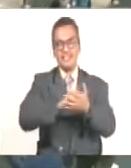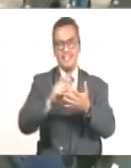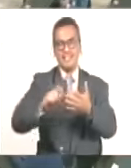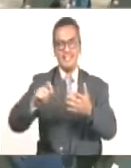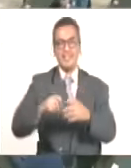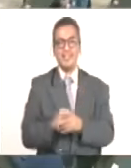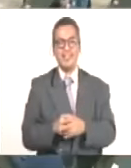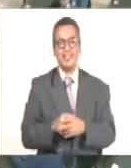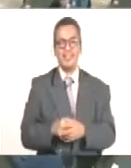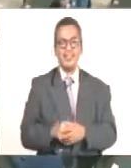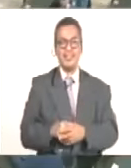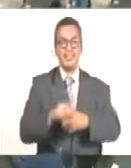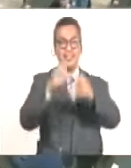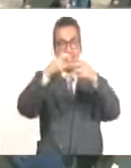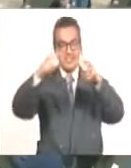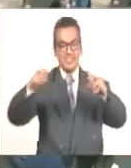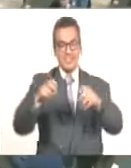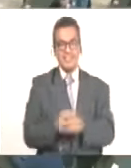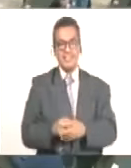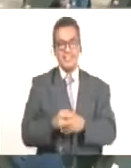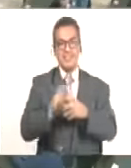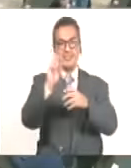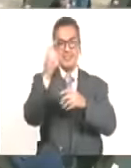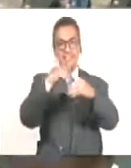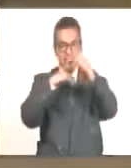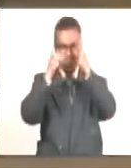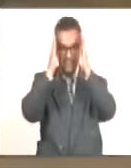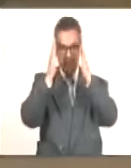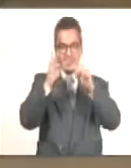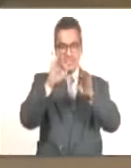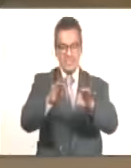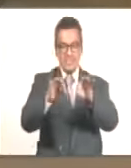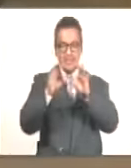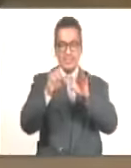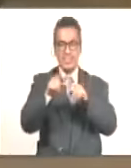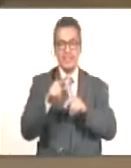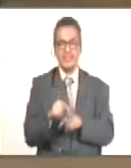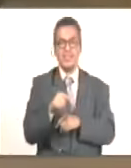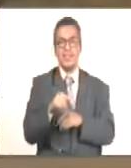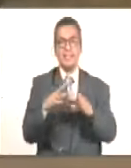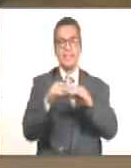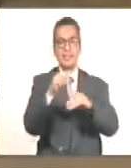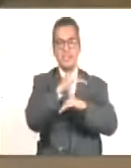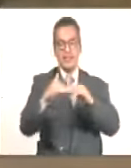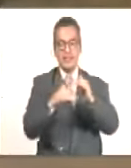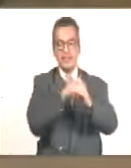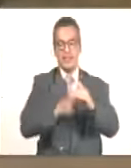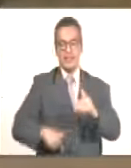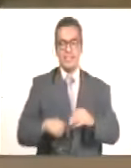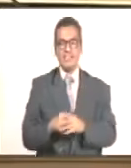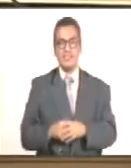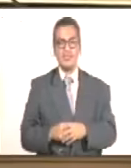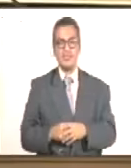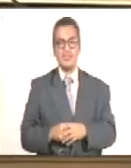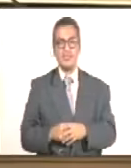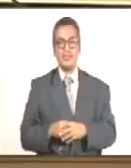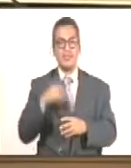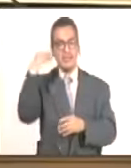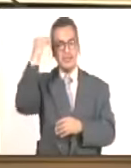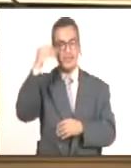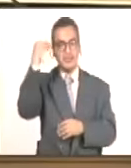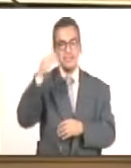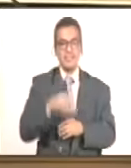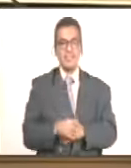en los siguientes términos. Epígrafe. Prioridad y atención preferentes. Es todo, ciudadano vicepresidente. En